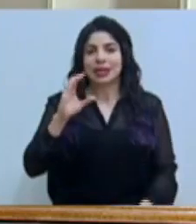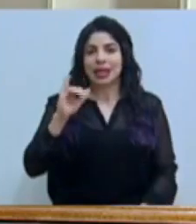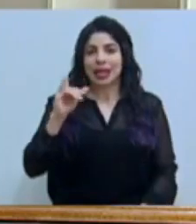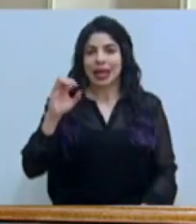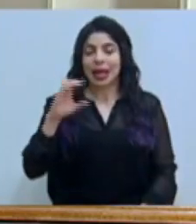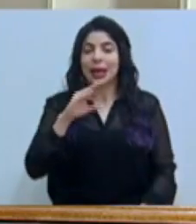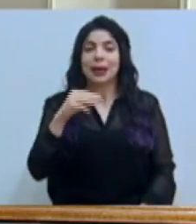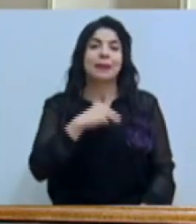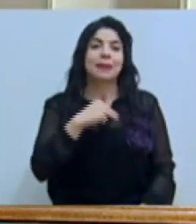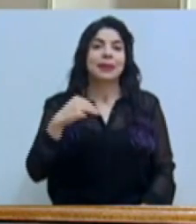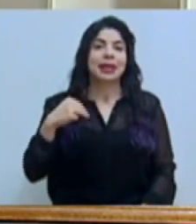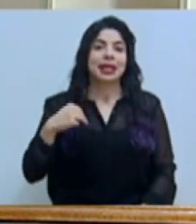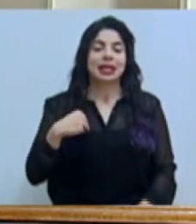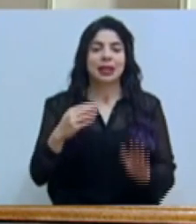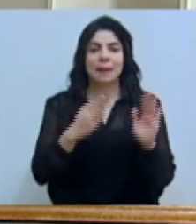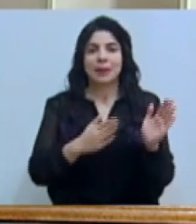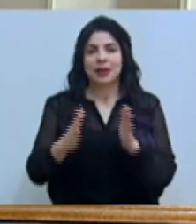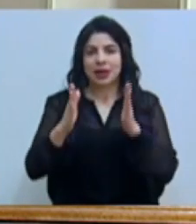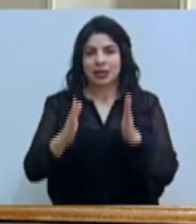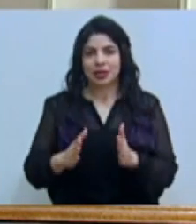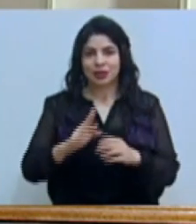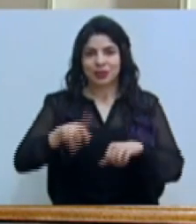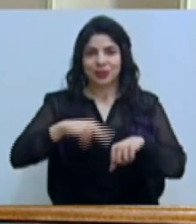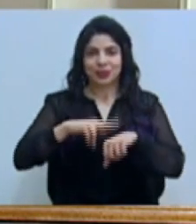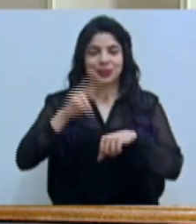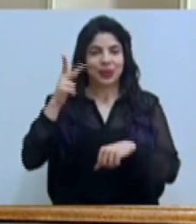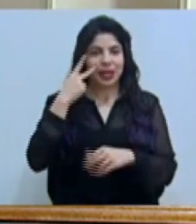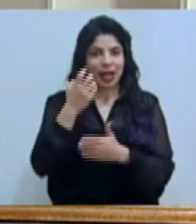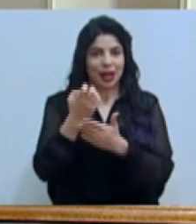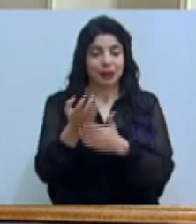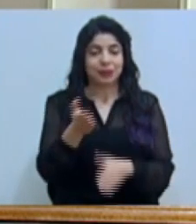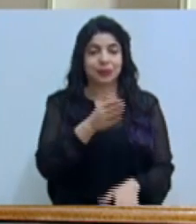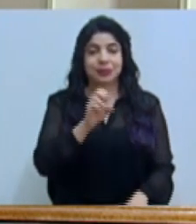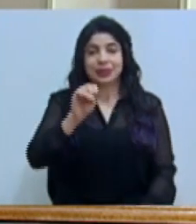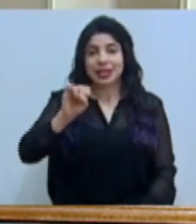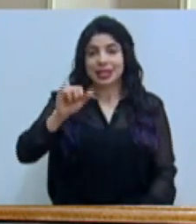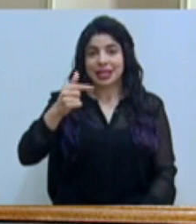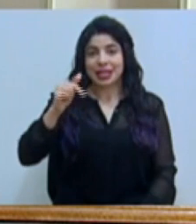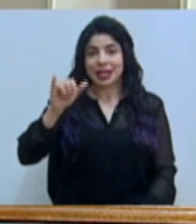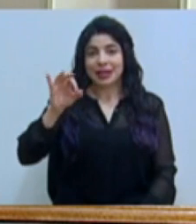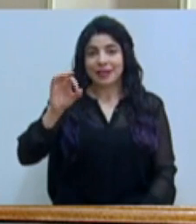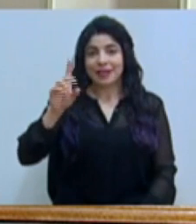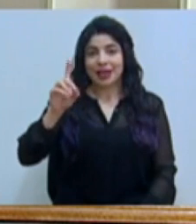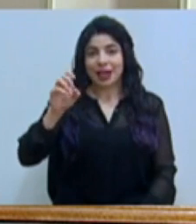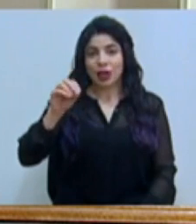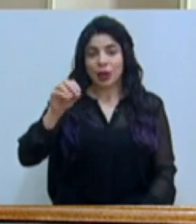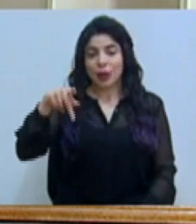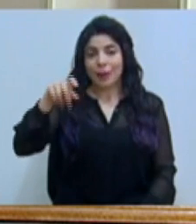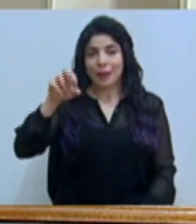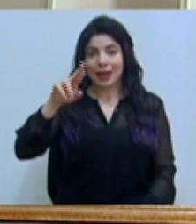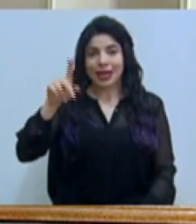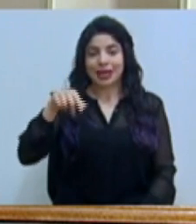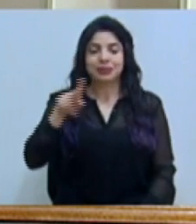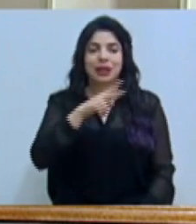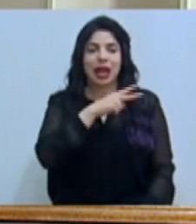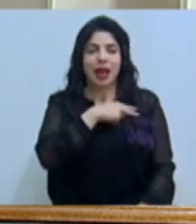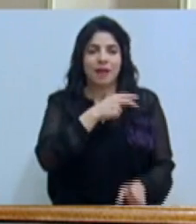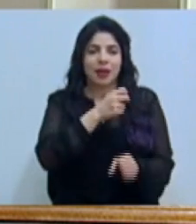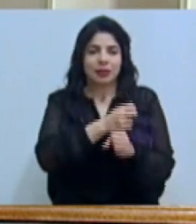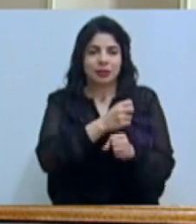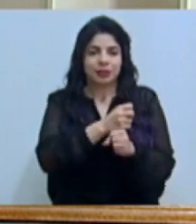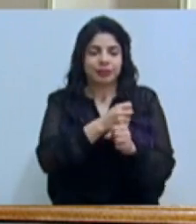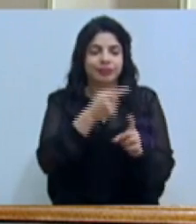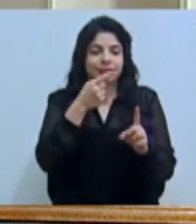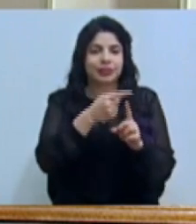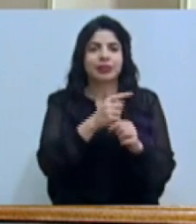y ministra de Planificación Nacional y Política Económica, señor Sigifredo Pérez, jefe de Operaciones de la Comisión Nacional de